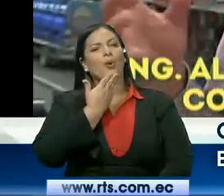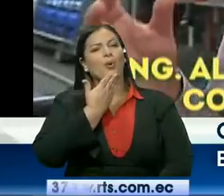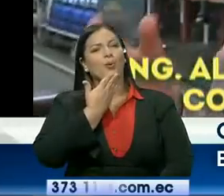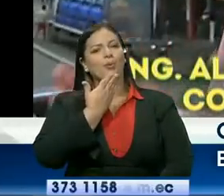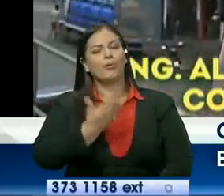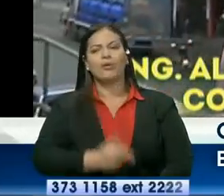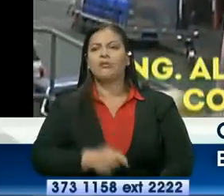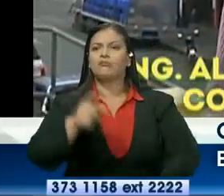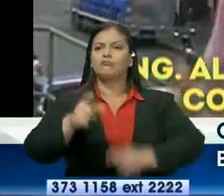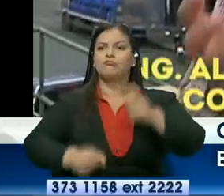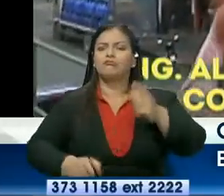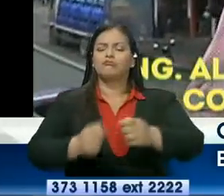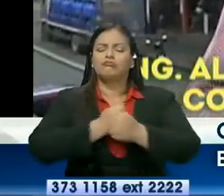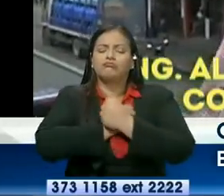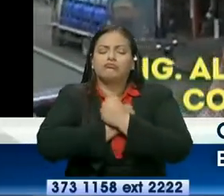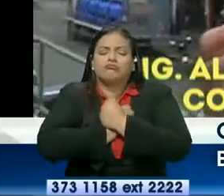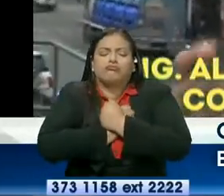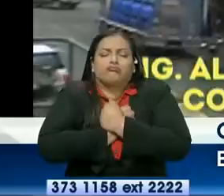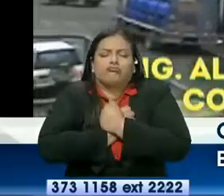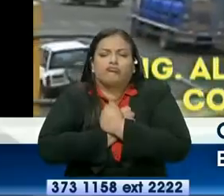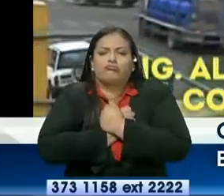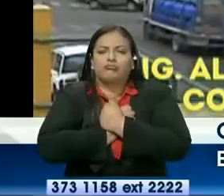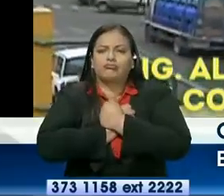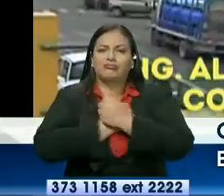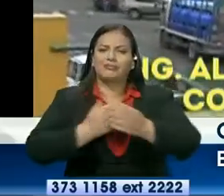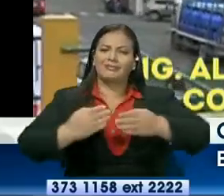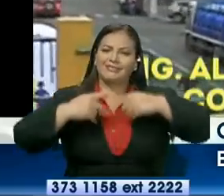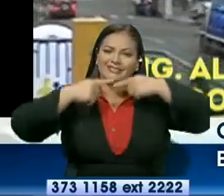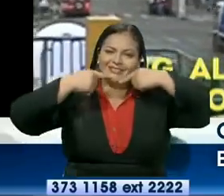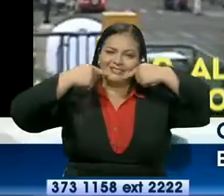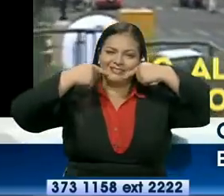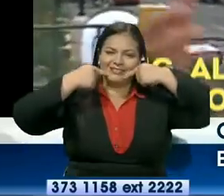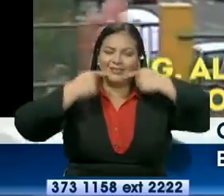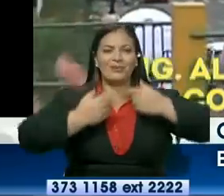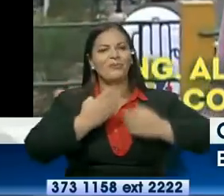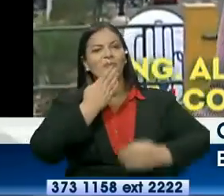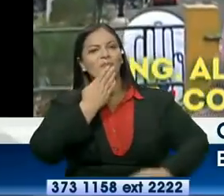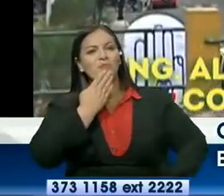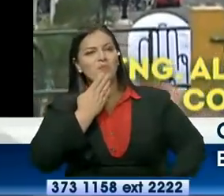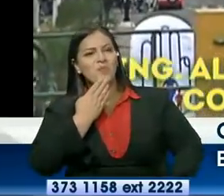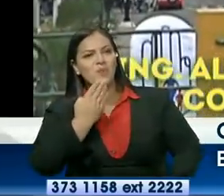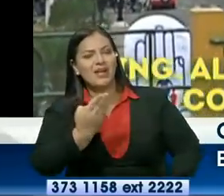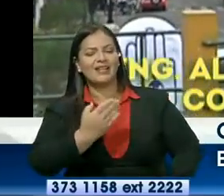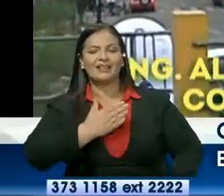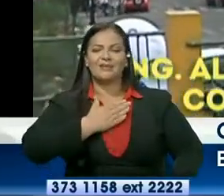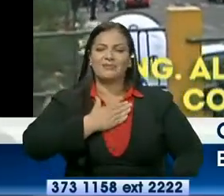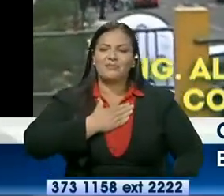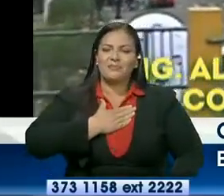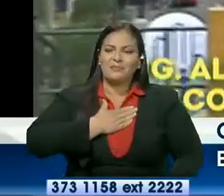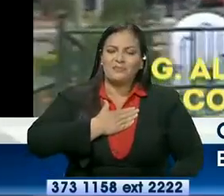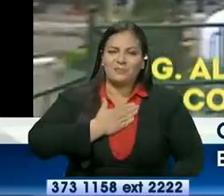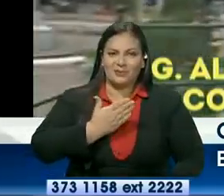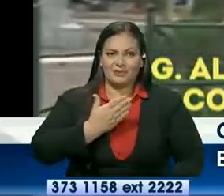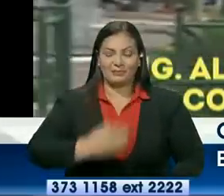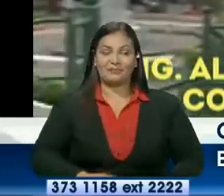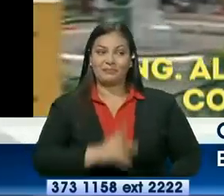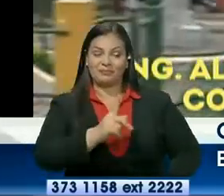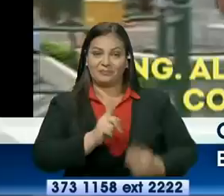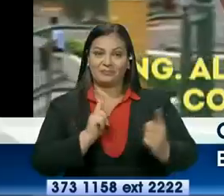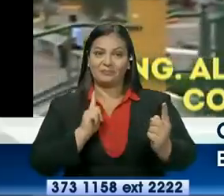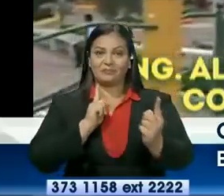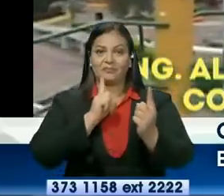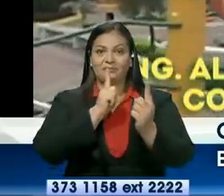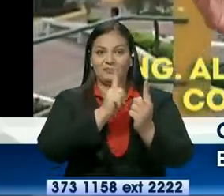el contagiar de su gente por su carisma, su amabilidad y su don de gente. Hoy día nos encontramos primero aquí